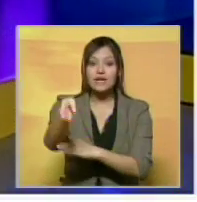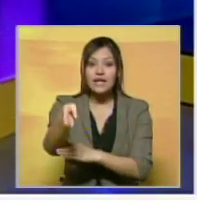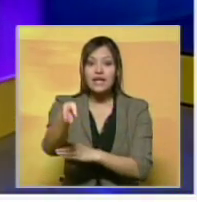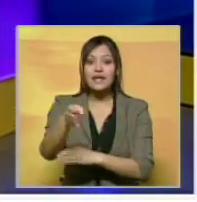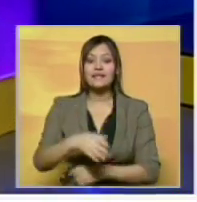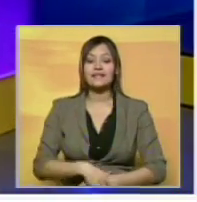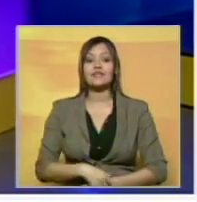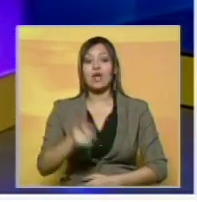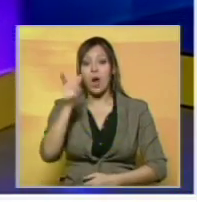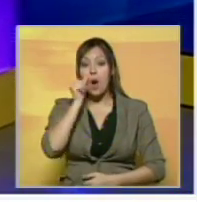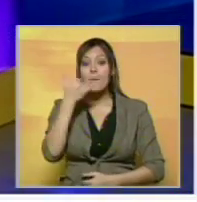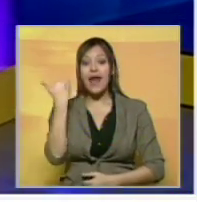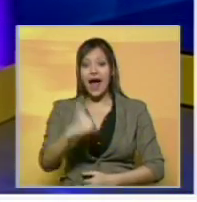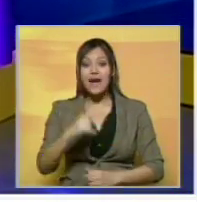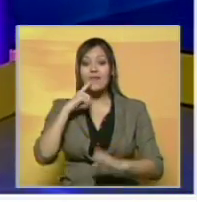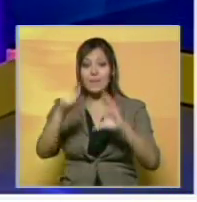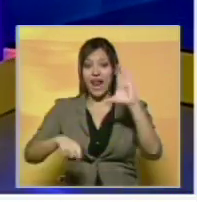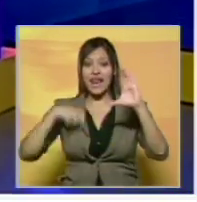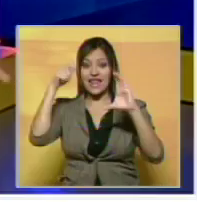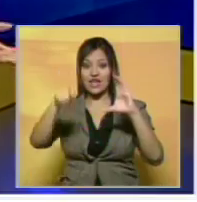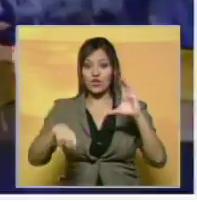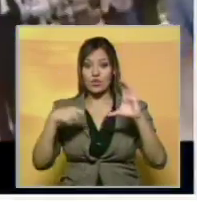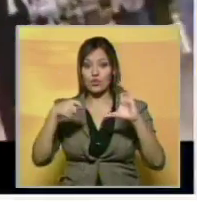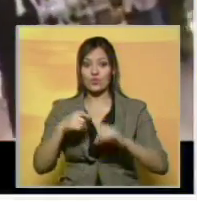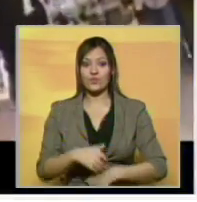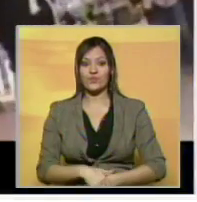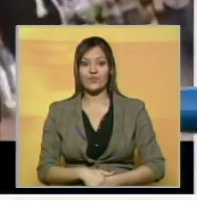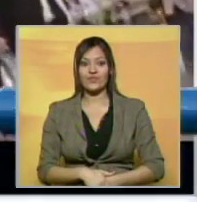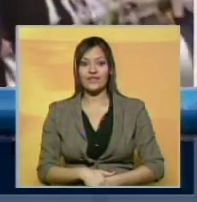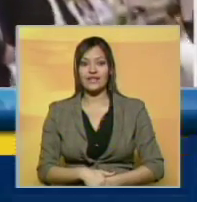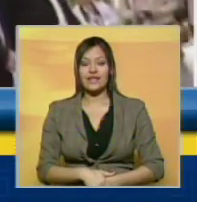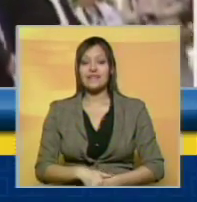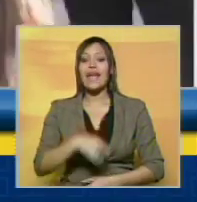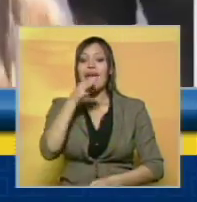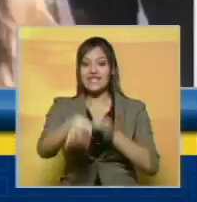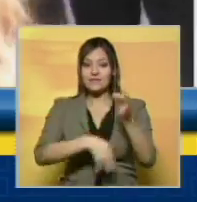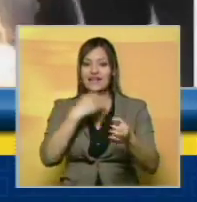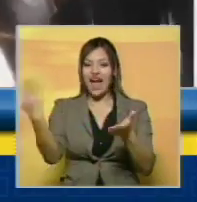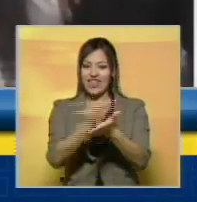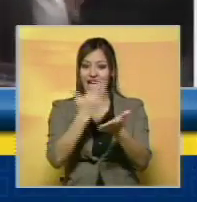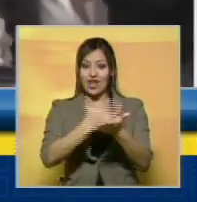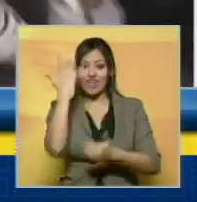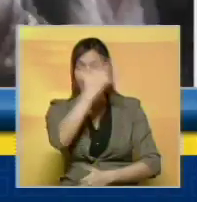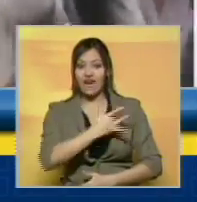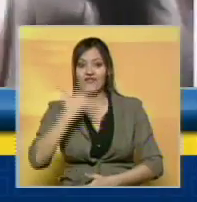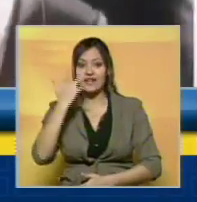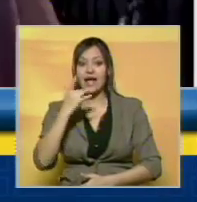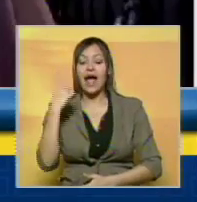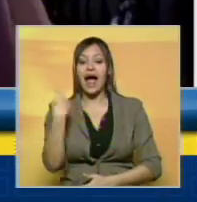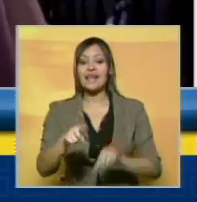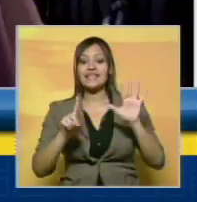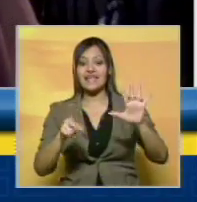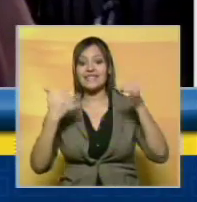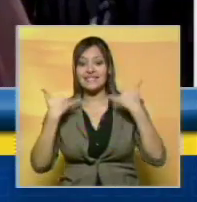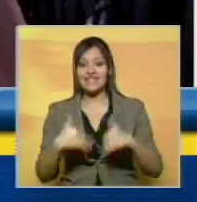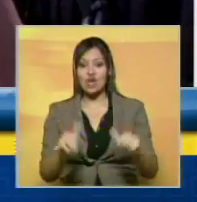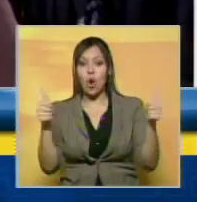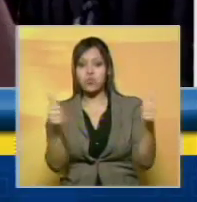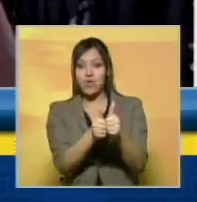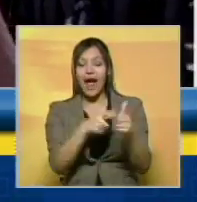Pitt rodará una superproducción cinematográfica. Un diario africano reseña que la pareja estadounidense, quien tiene 6 hijos, alquiló una casa en